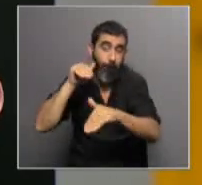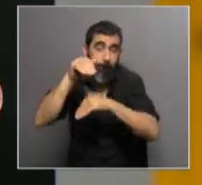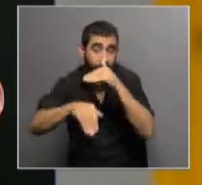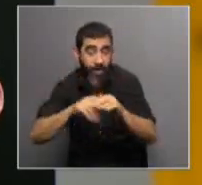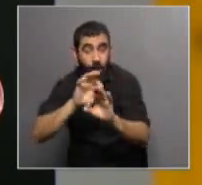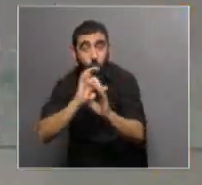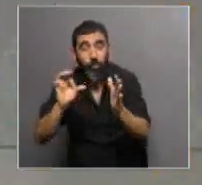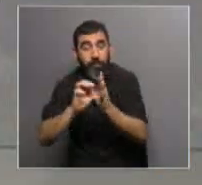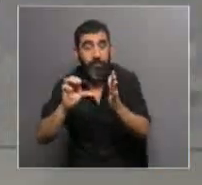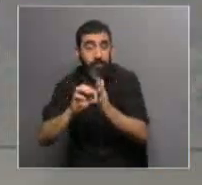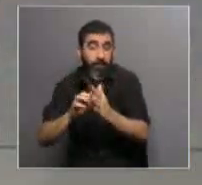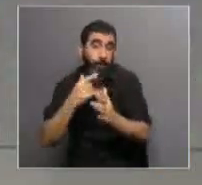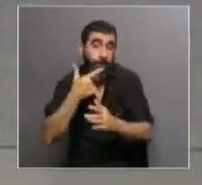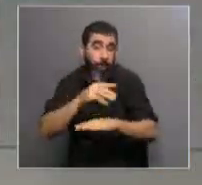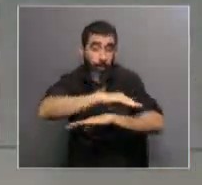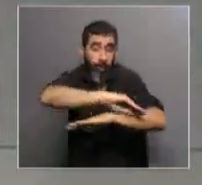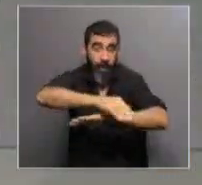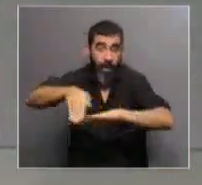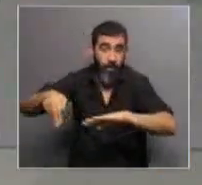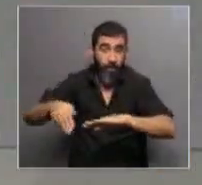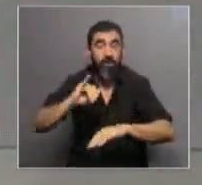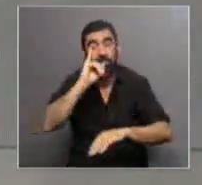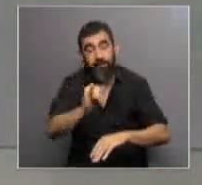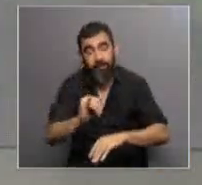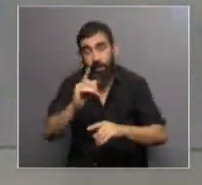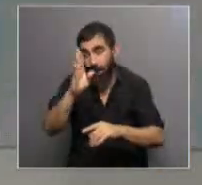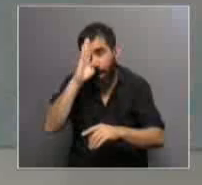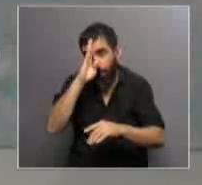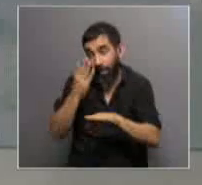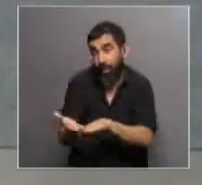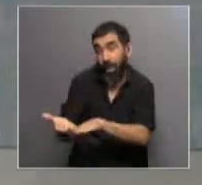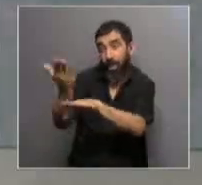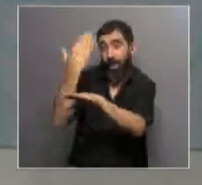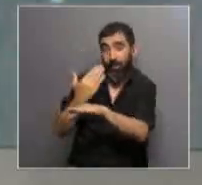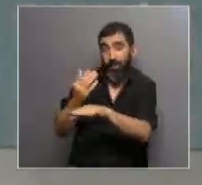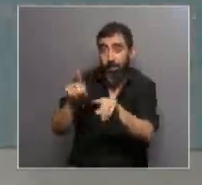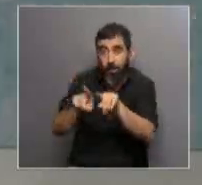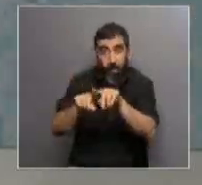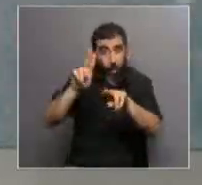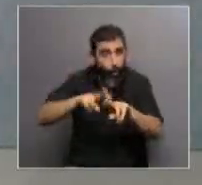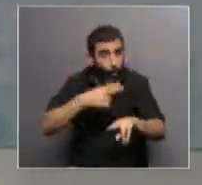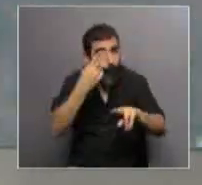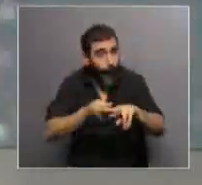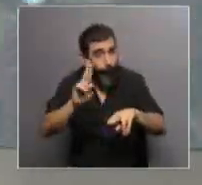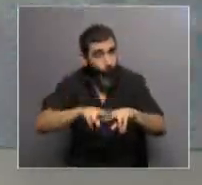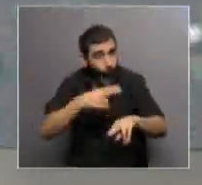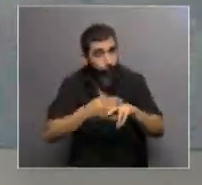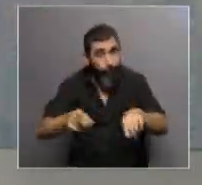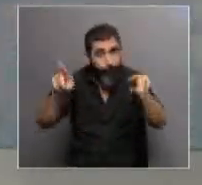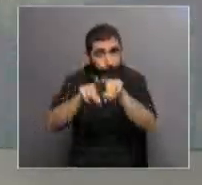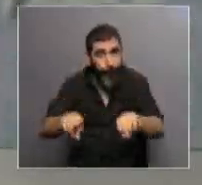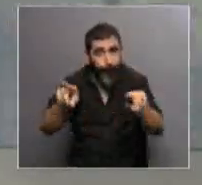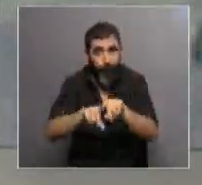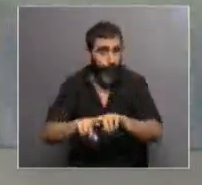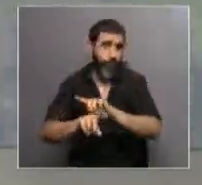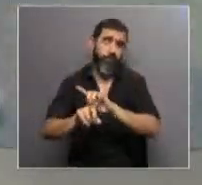de costas y sin aprender del pasado nos vamos a seguir pateando la misma piedra lo que pasa